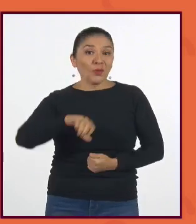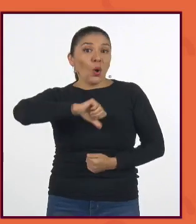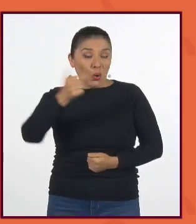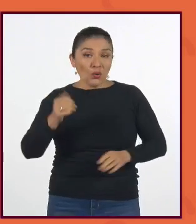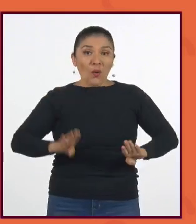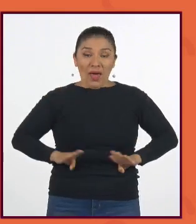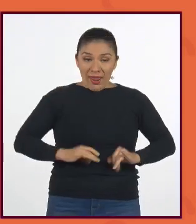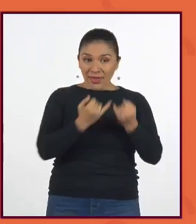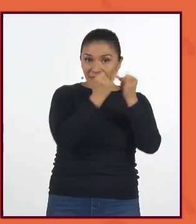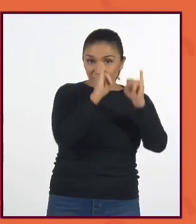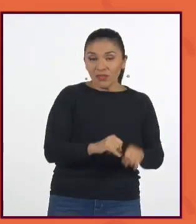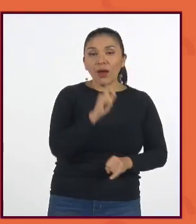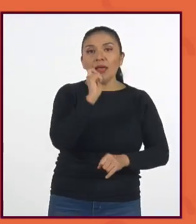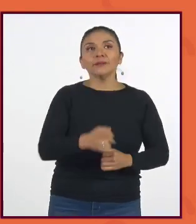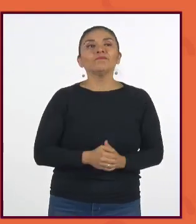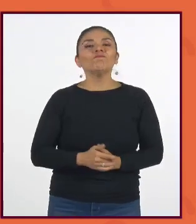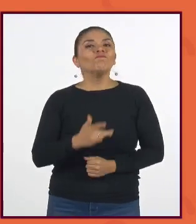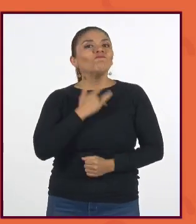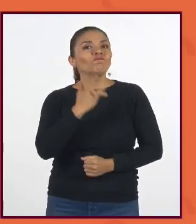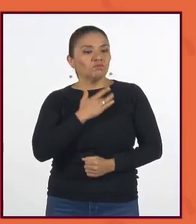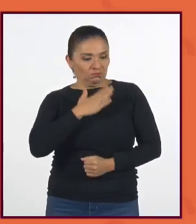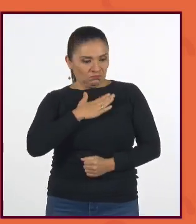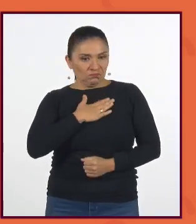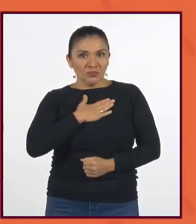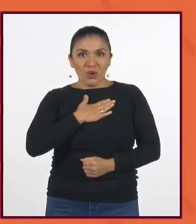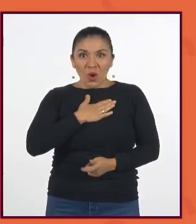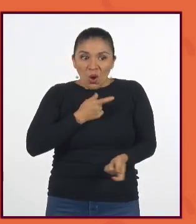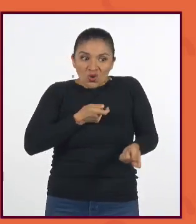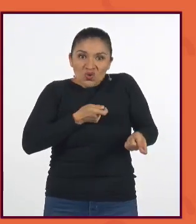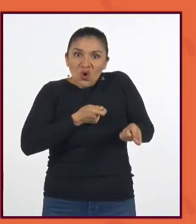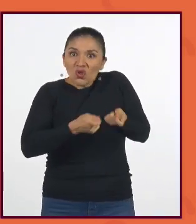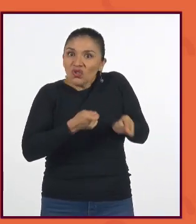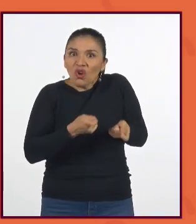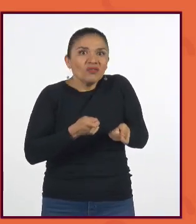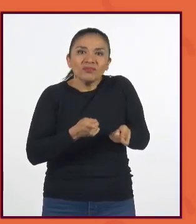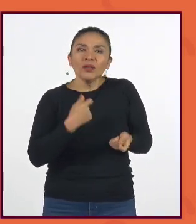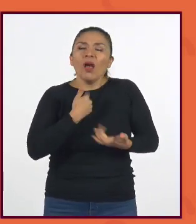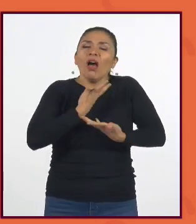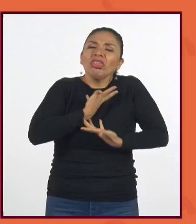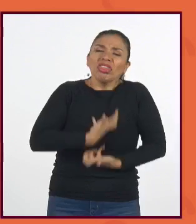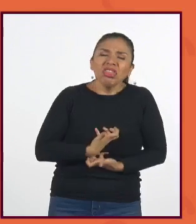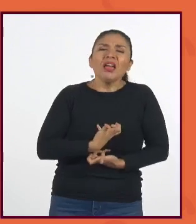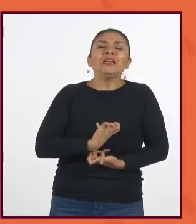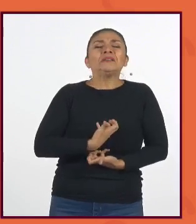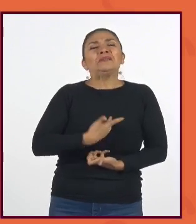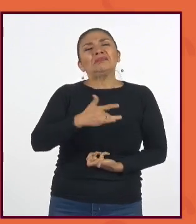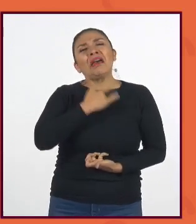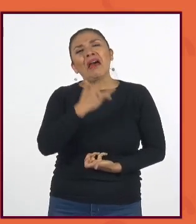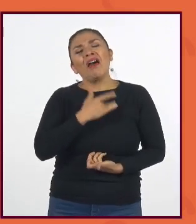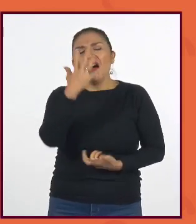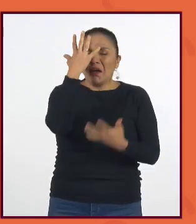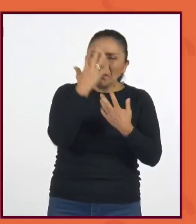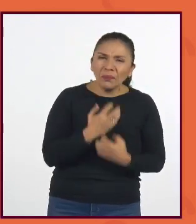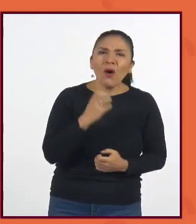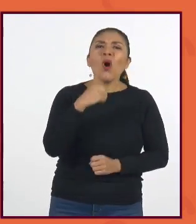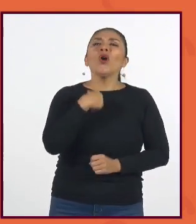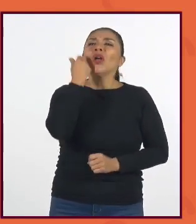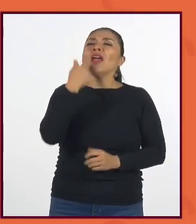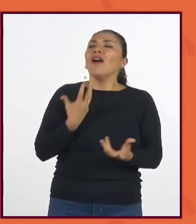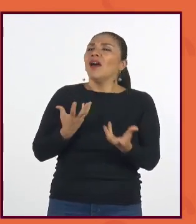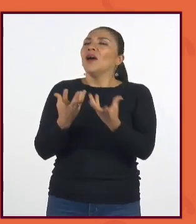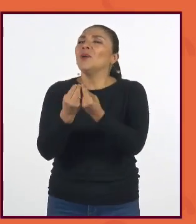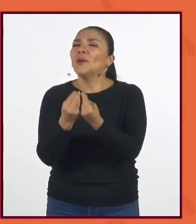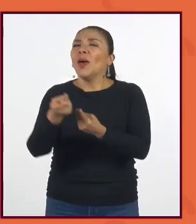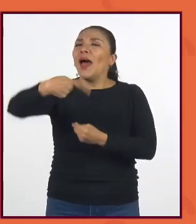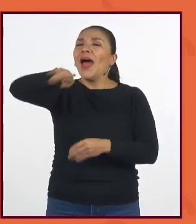es el poco autocontrol, la poca tolerancia a la frustración, buscar la aprobación, que eso